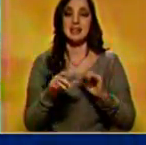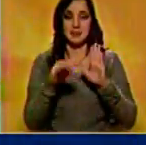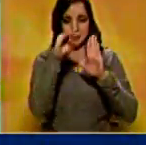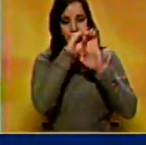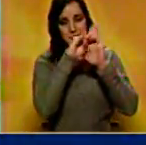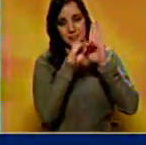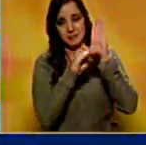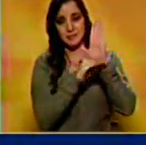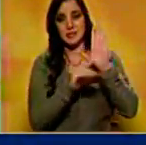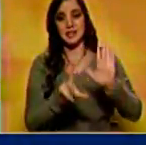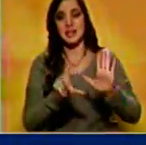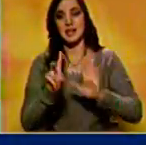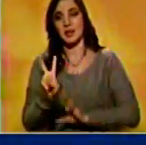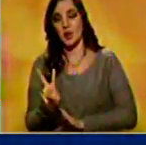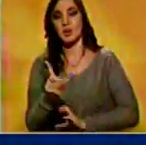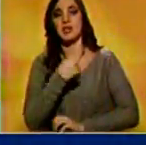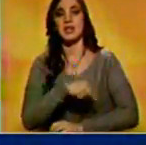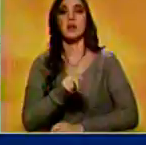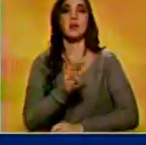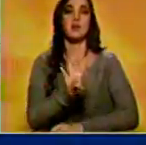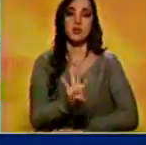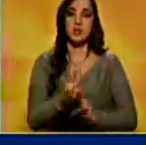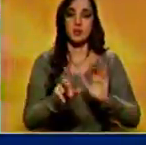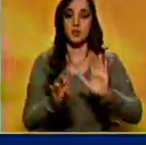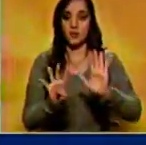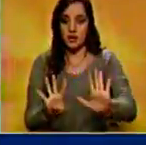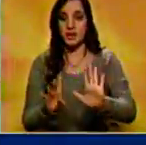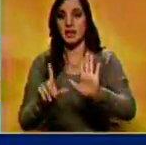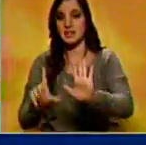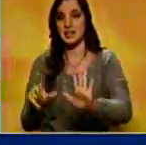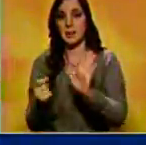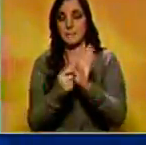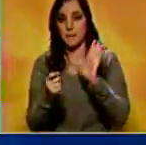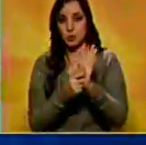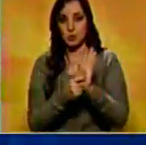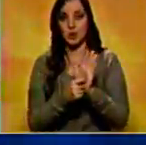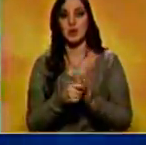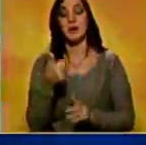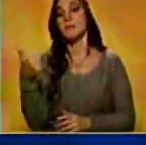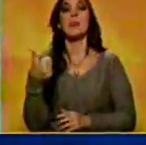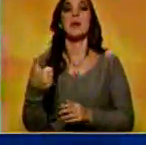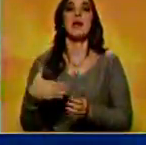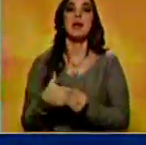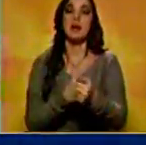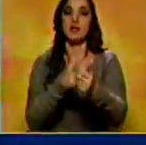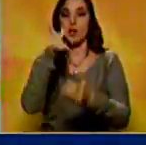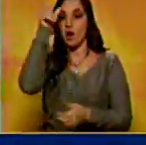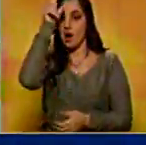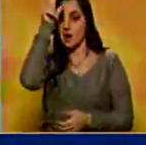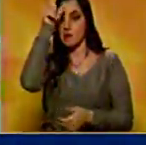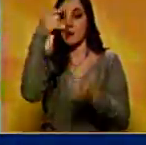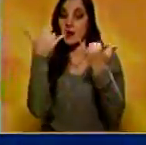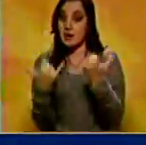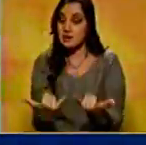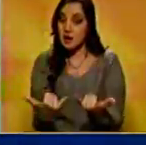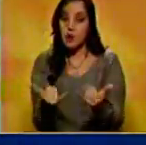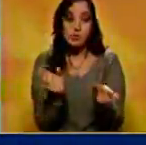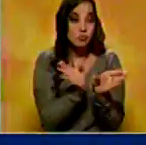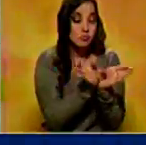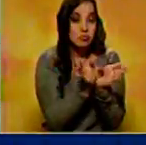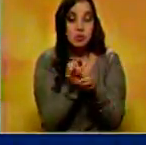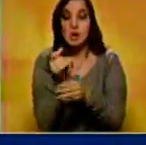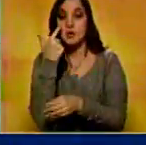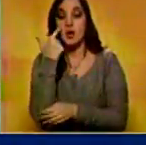con 497 puntos. El ranking continúa liderado por Alemania, que ahora es escoltada por Bélgica,